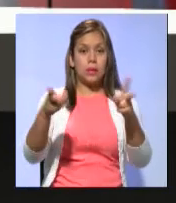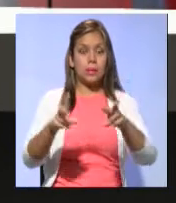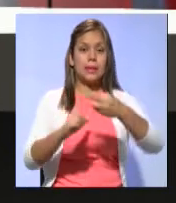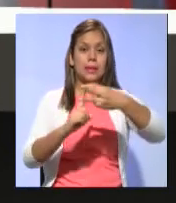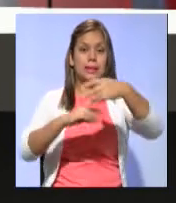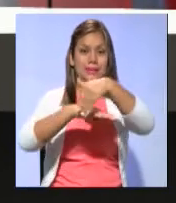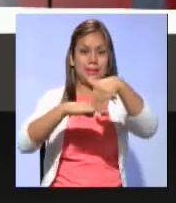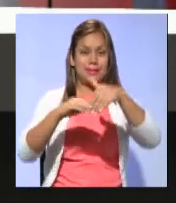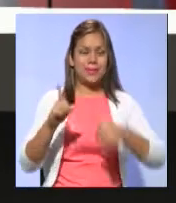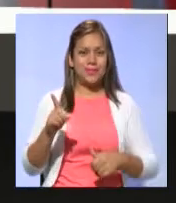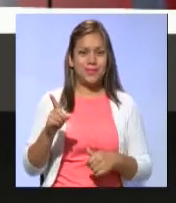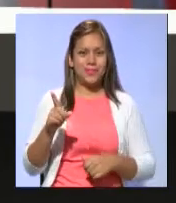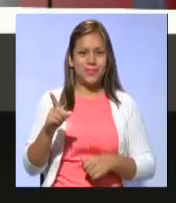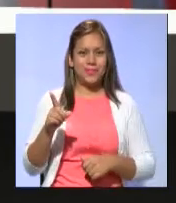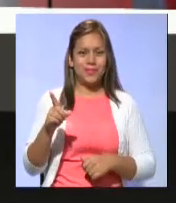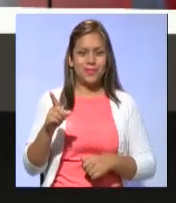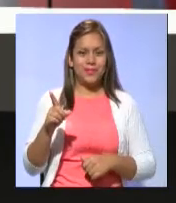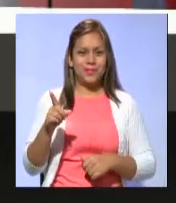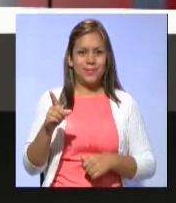web